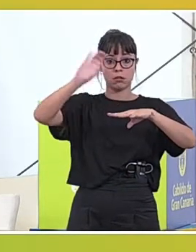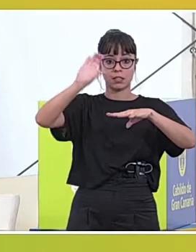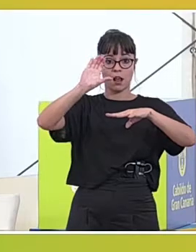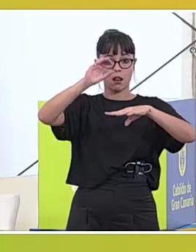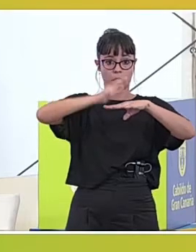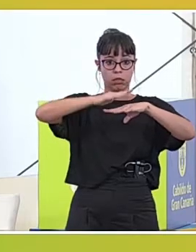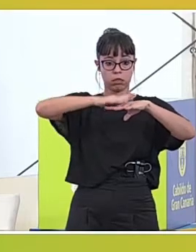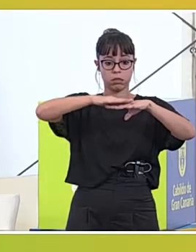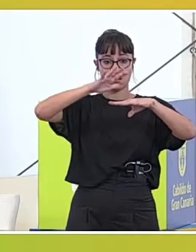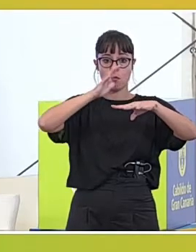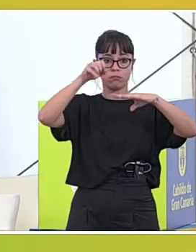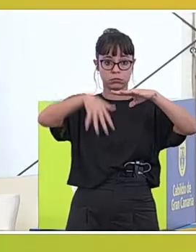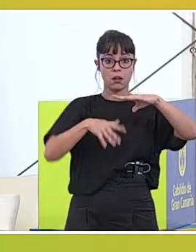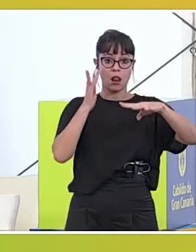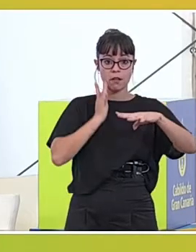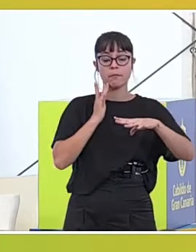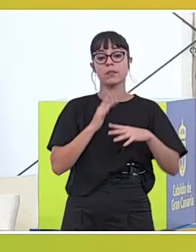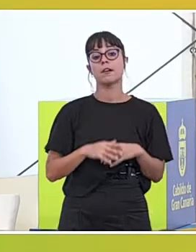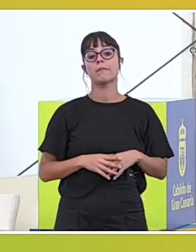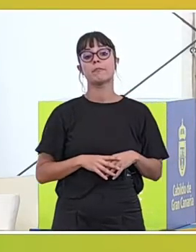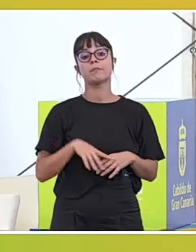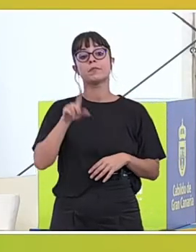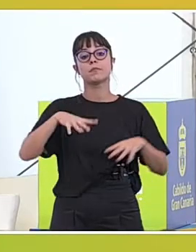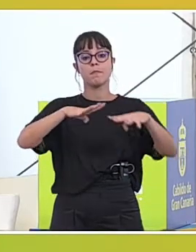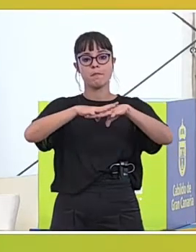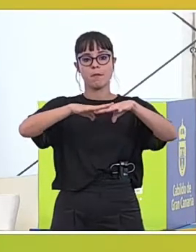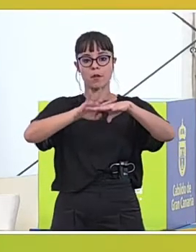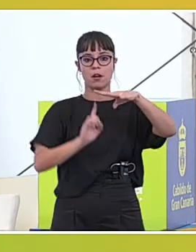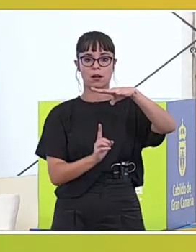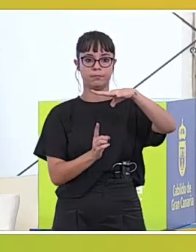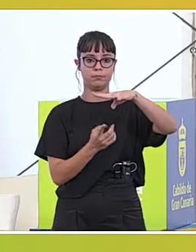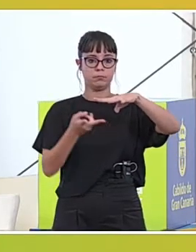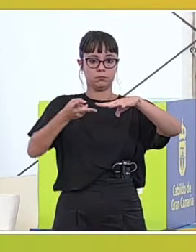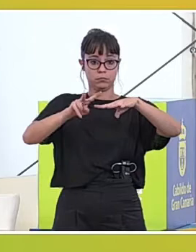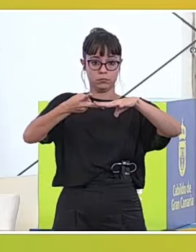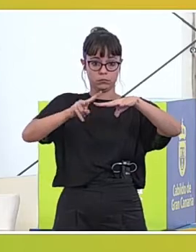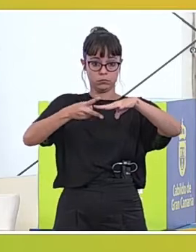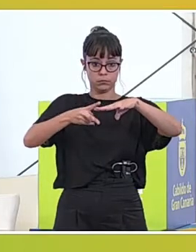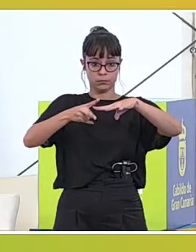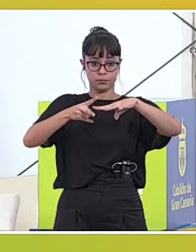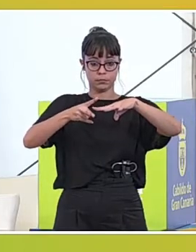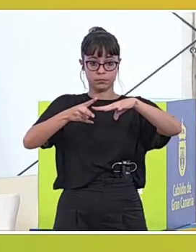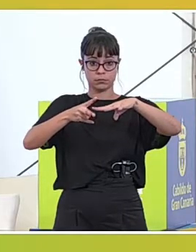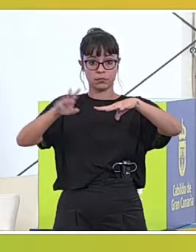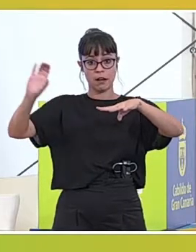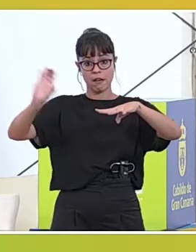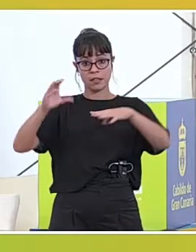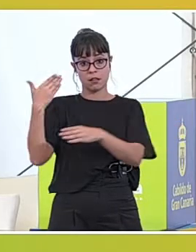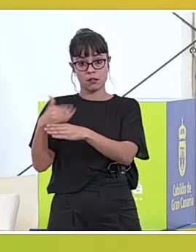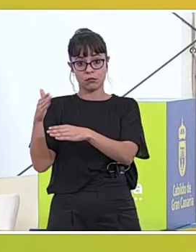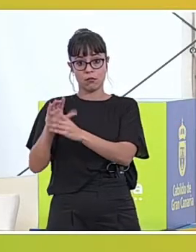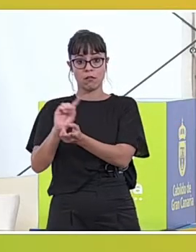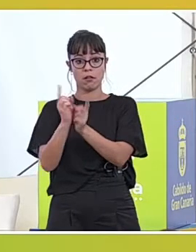tenemos electrodiálisis con membranas bipolares, que lograría la transformación de esa salmuera en hidróxido